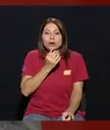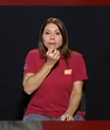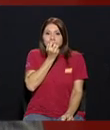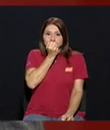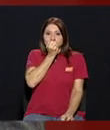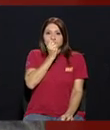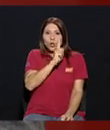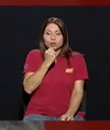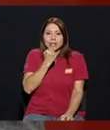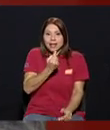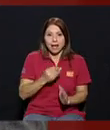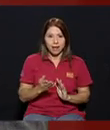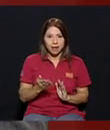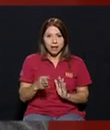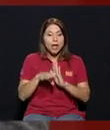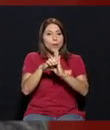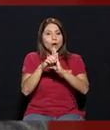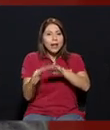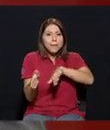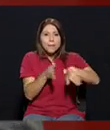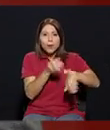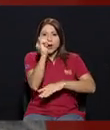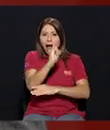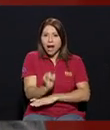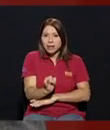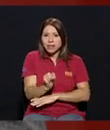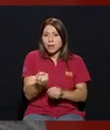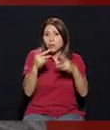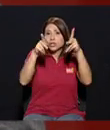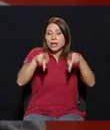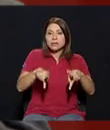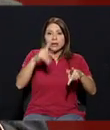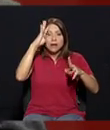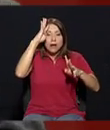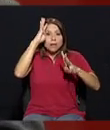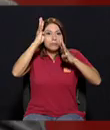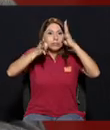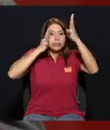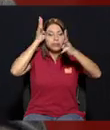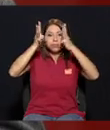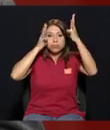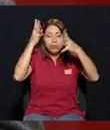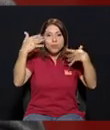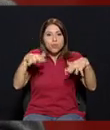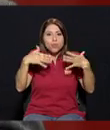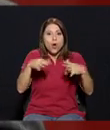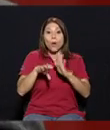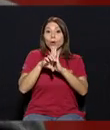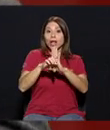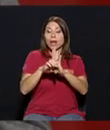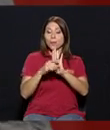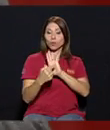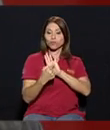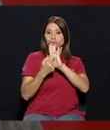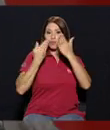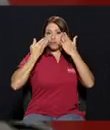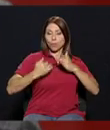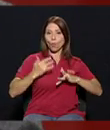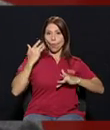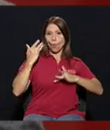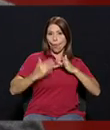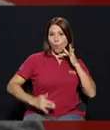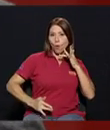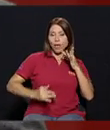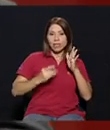campo del arte, gente que se desarrolla de manera creativa y, por ejemplo, hace exposiciones, digamos, de